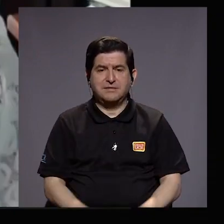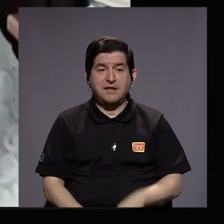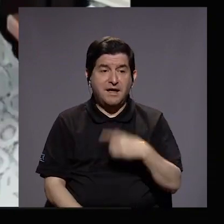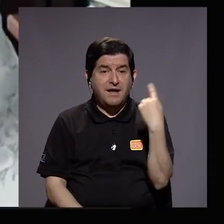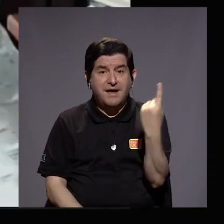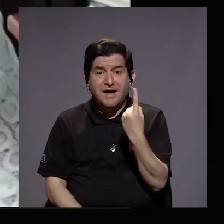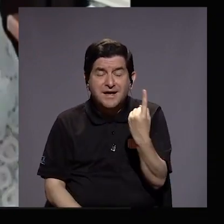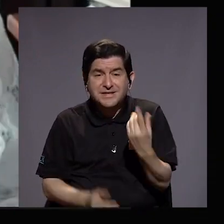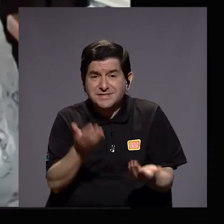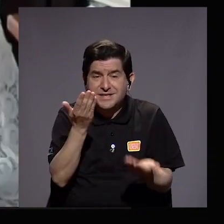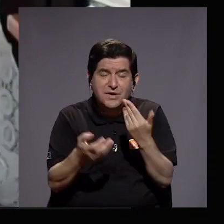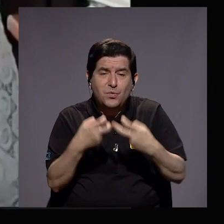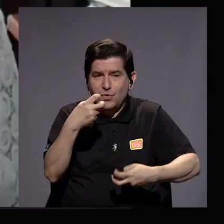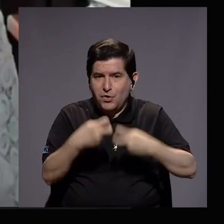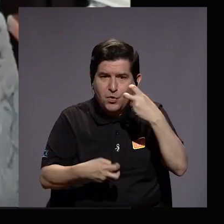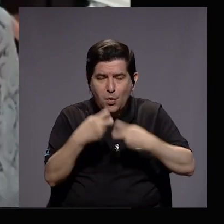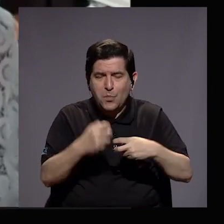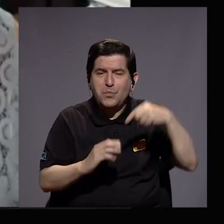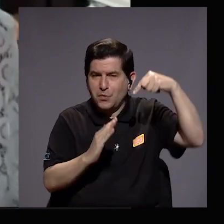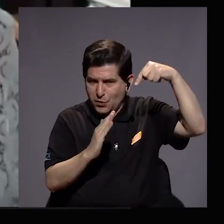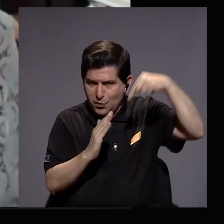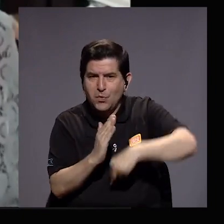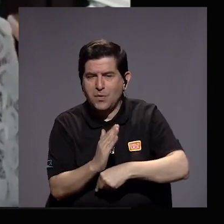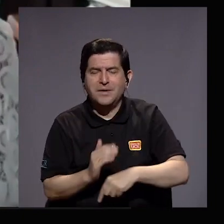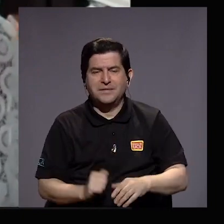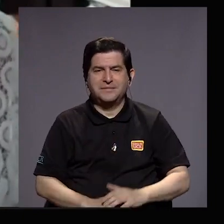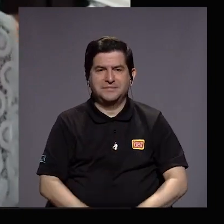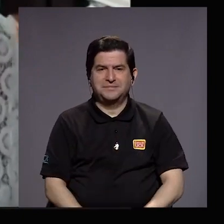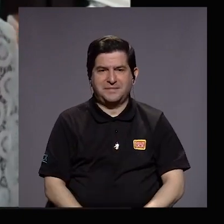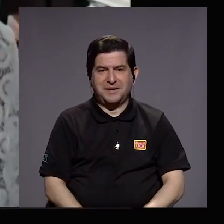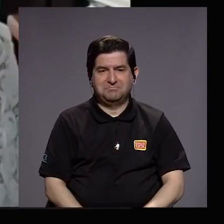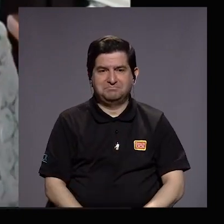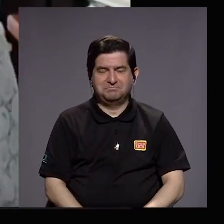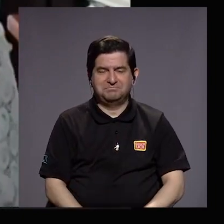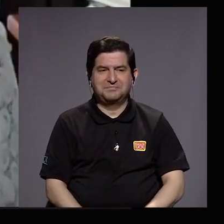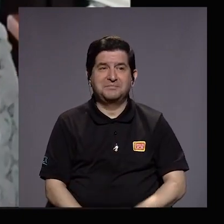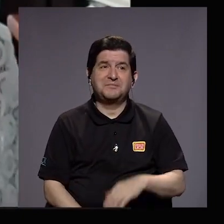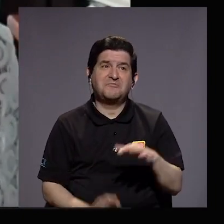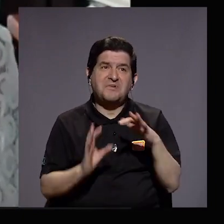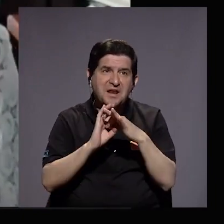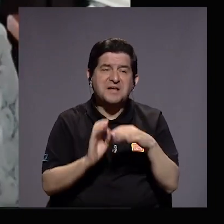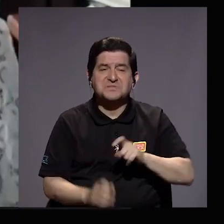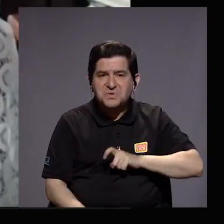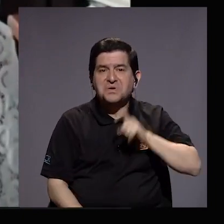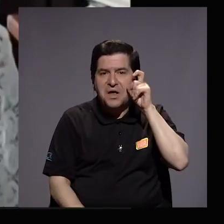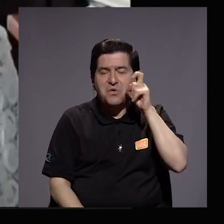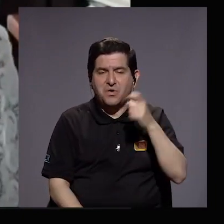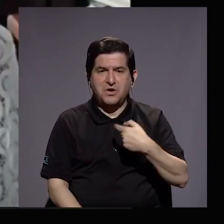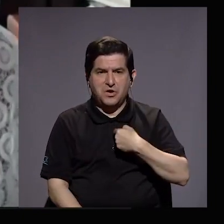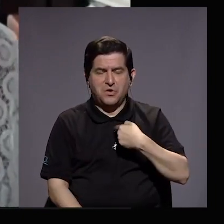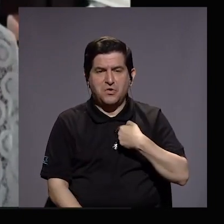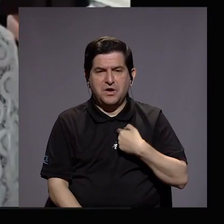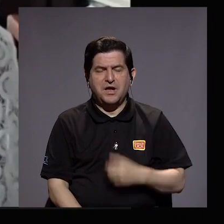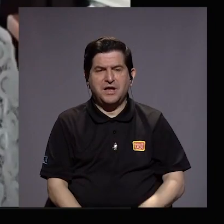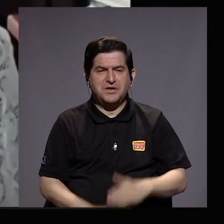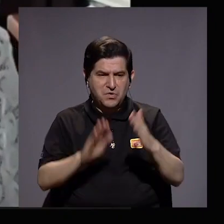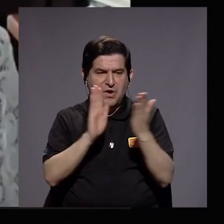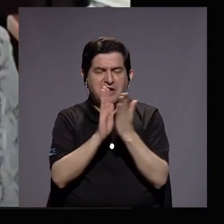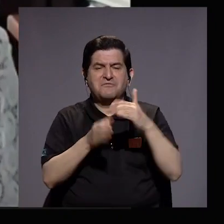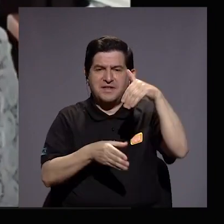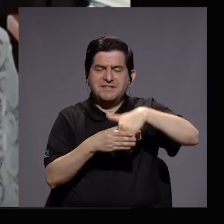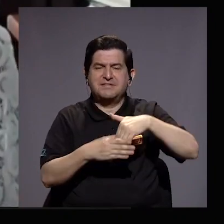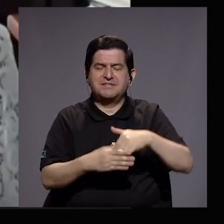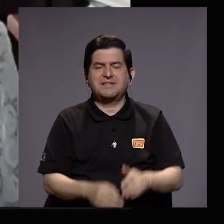ese es el único problema serio, digamos, de género que tuve yo ahí en la